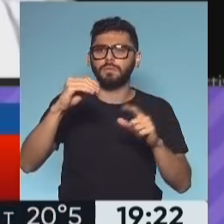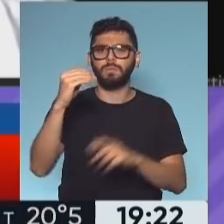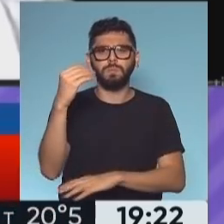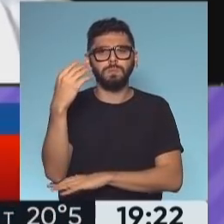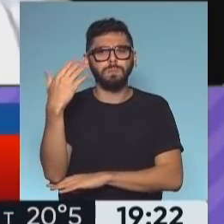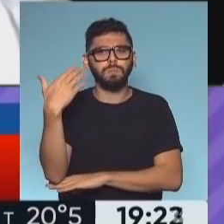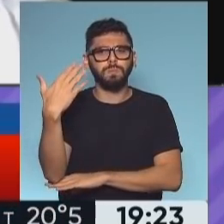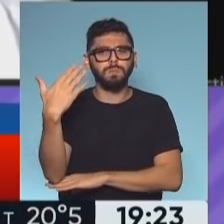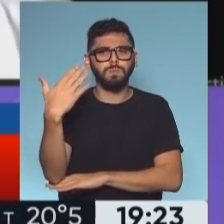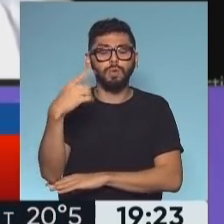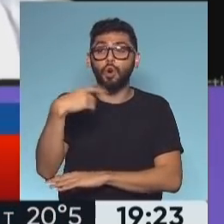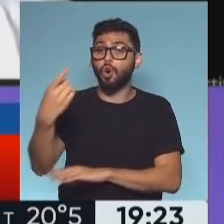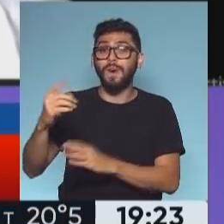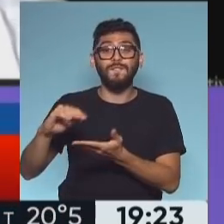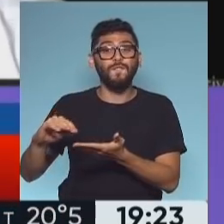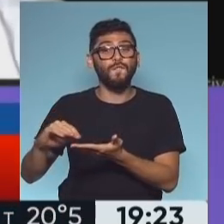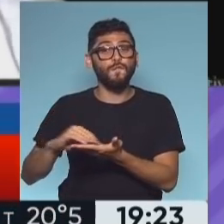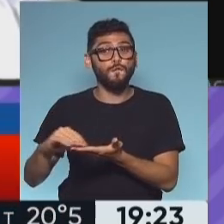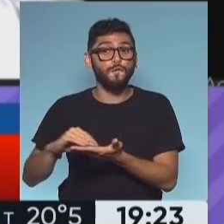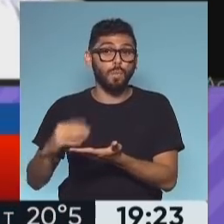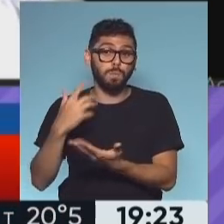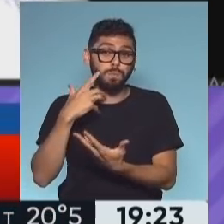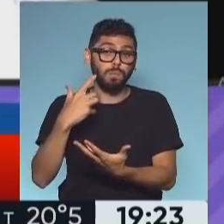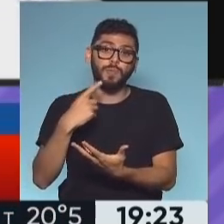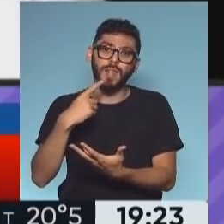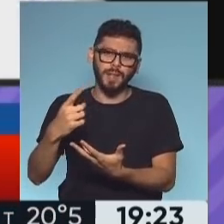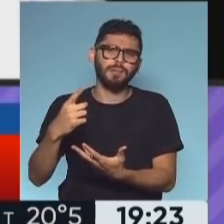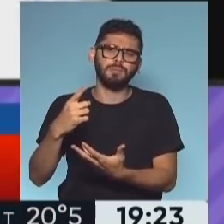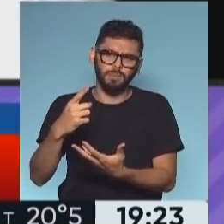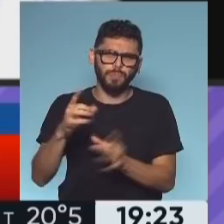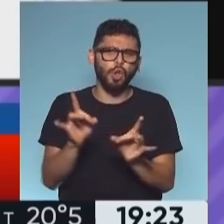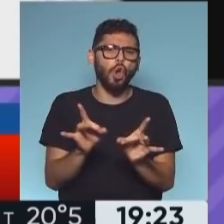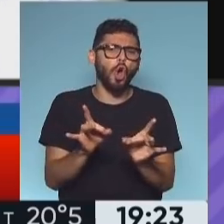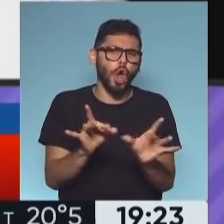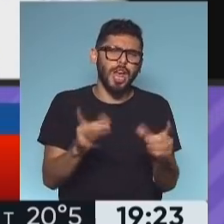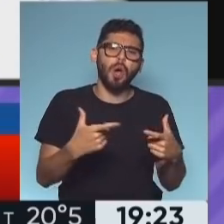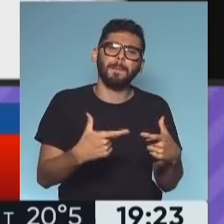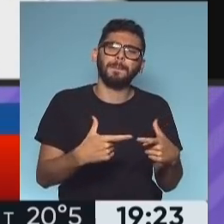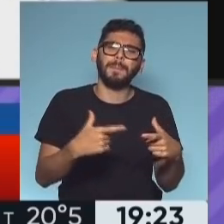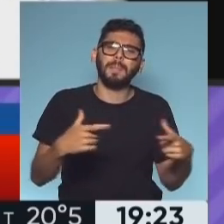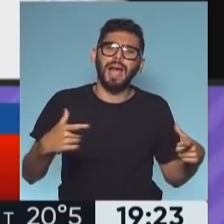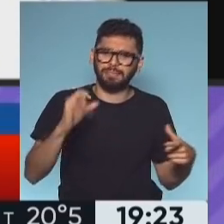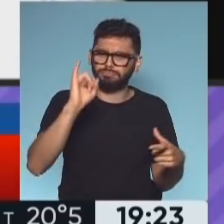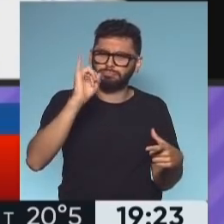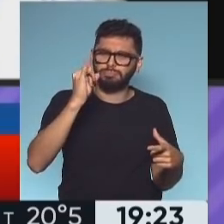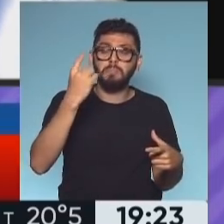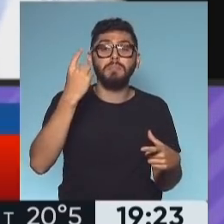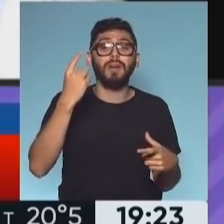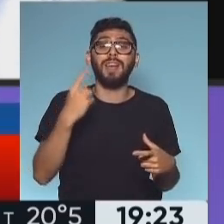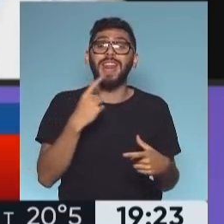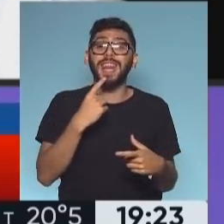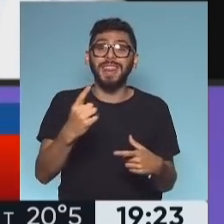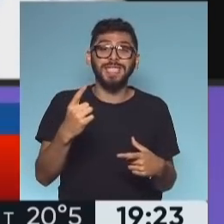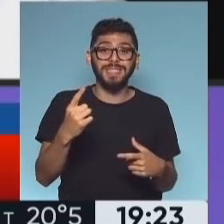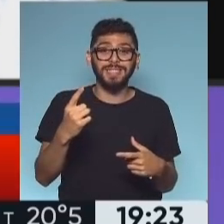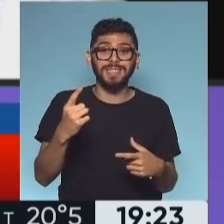declaraciones de otro alto funcionario que dice que sí, que los contagios están creciendo y que se enciende